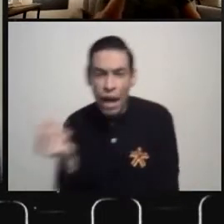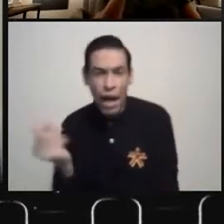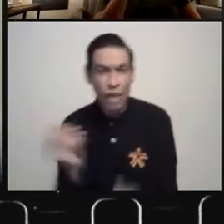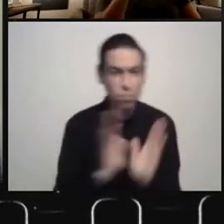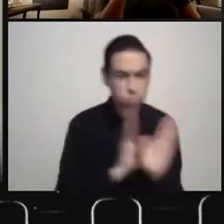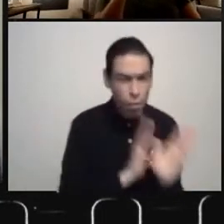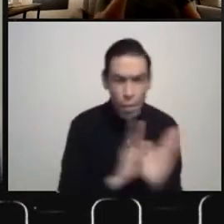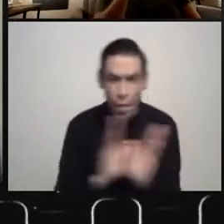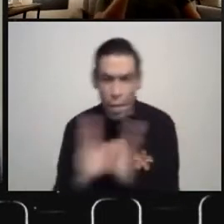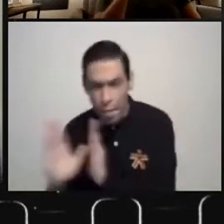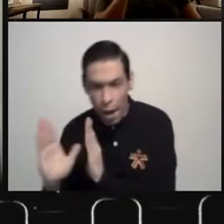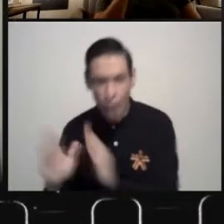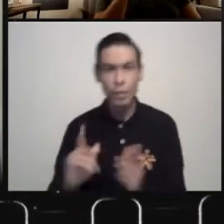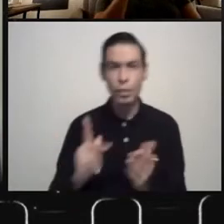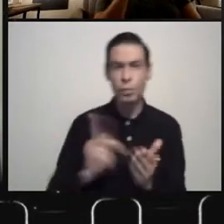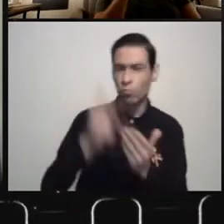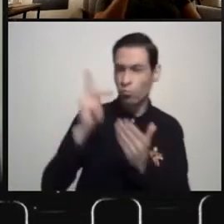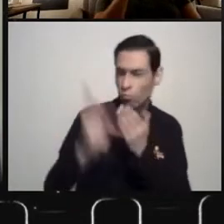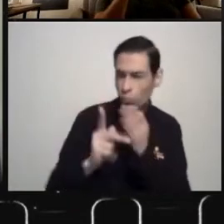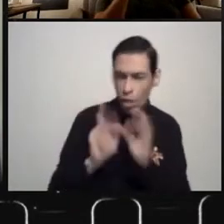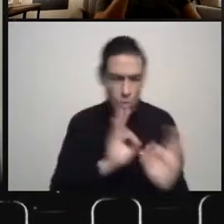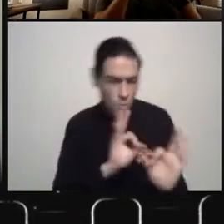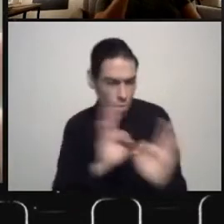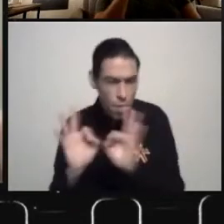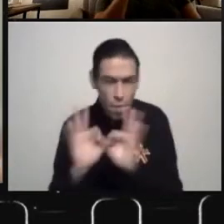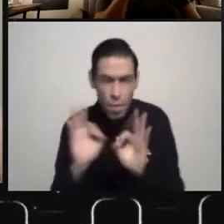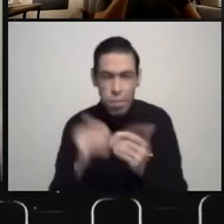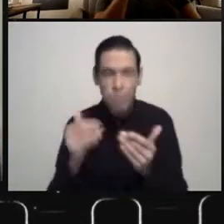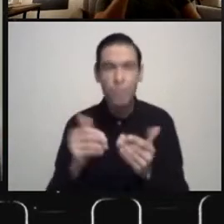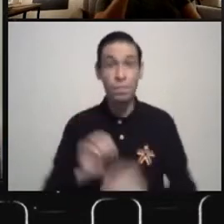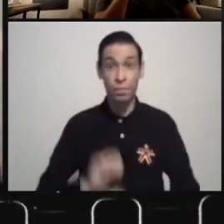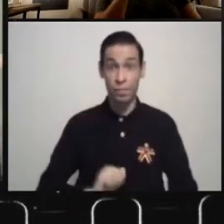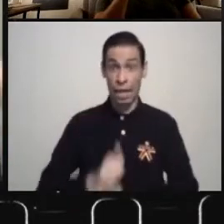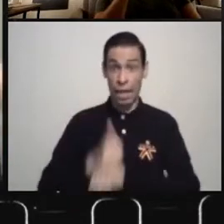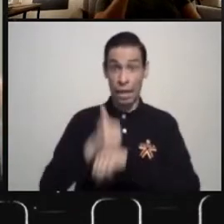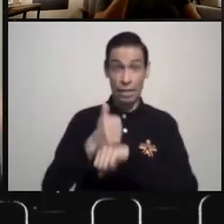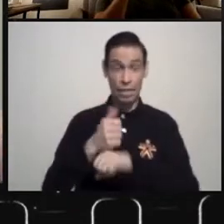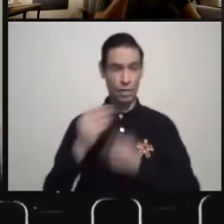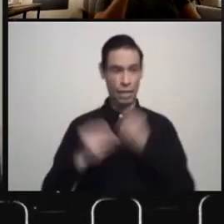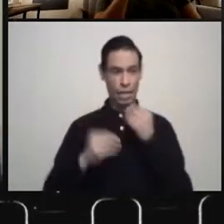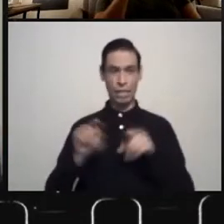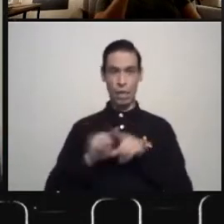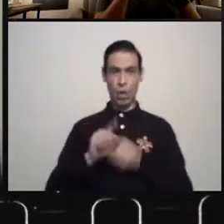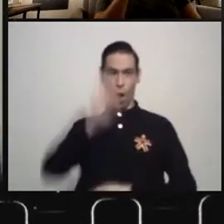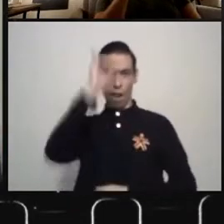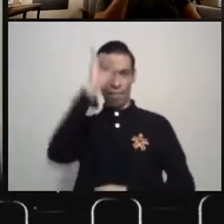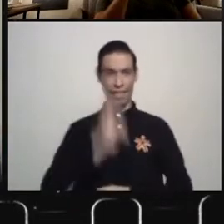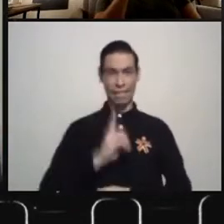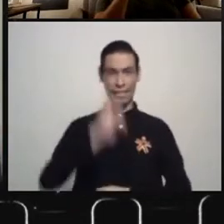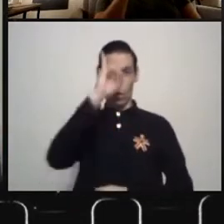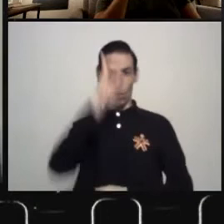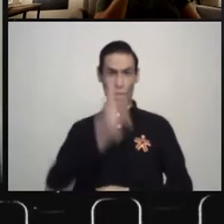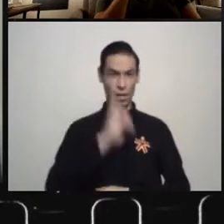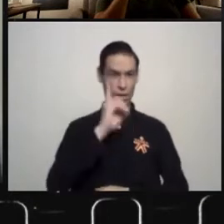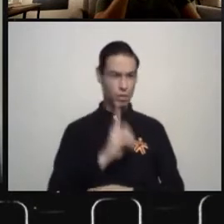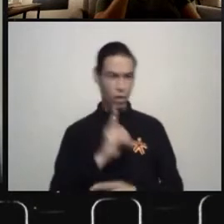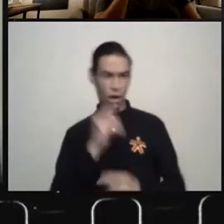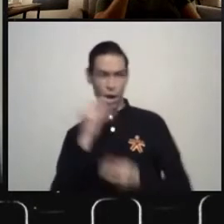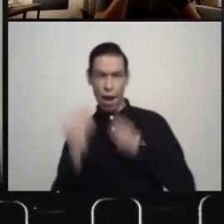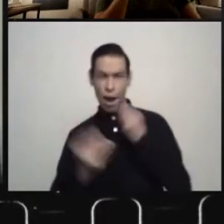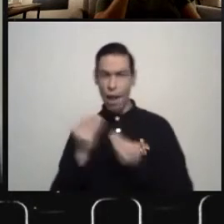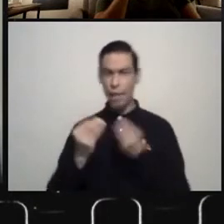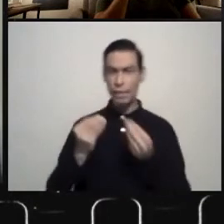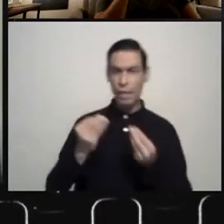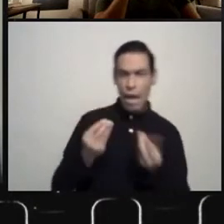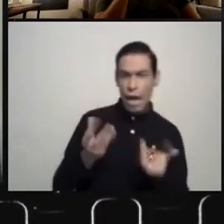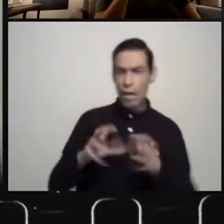sea viable, que se pueda realizar. El director está tomando todas las decisiones artísticas, entonces es una persona que